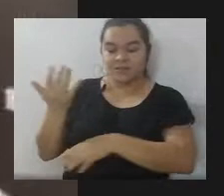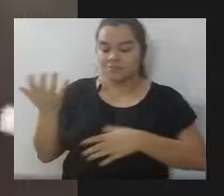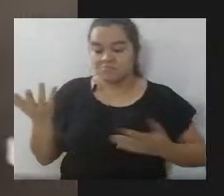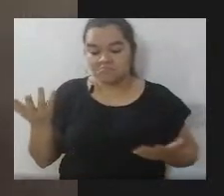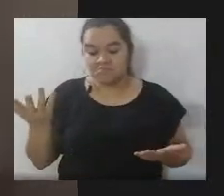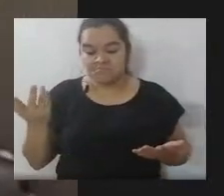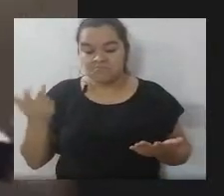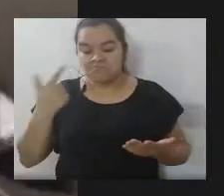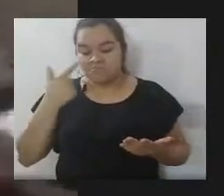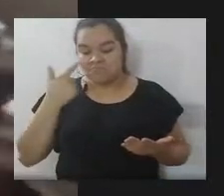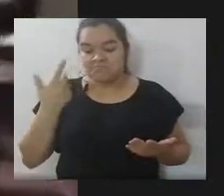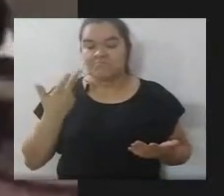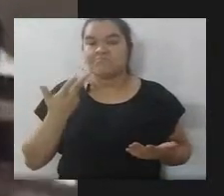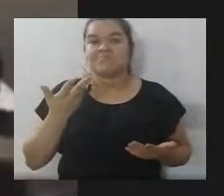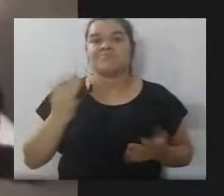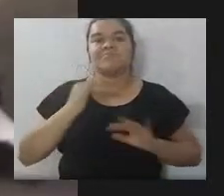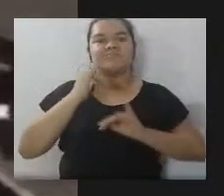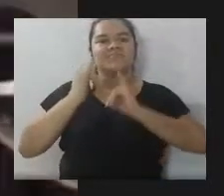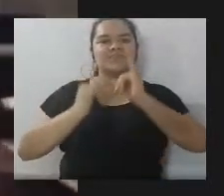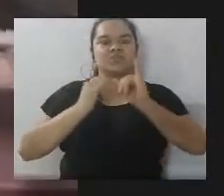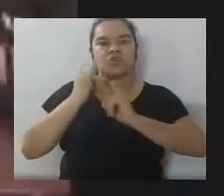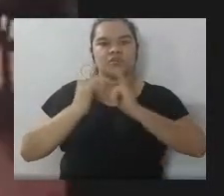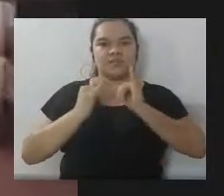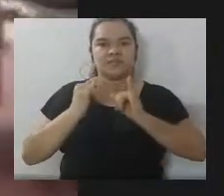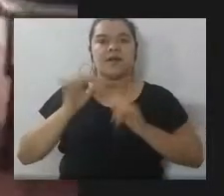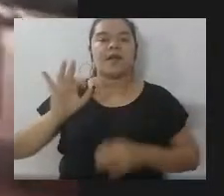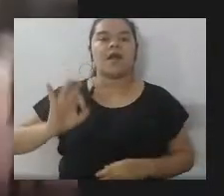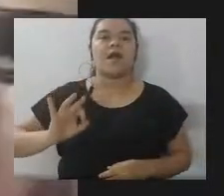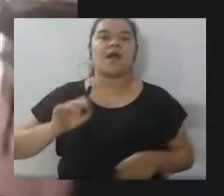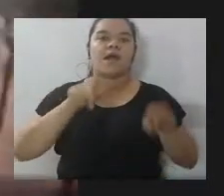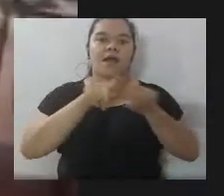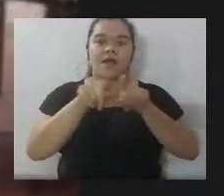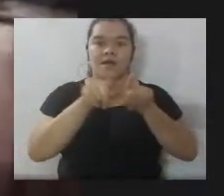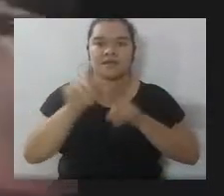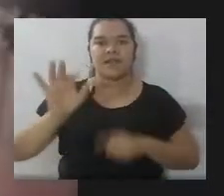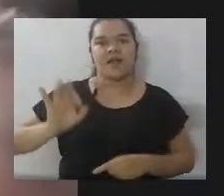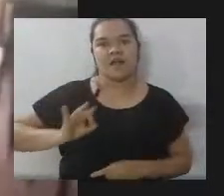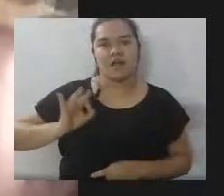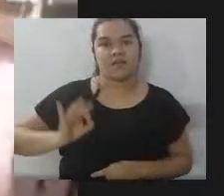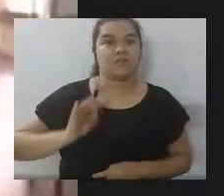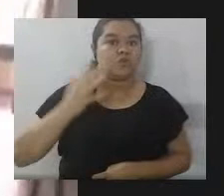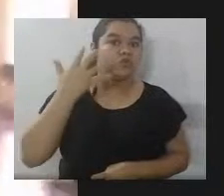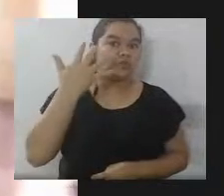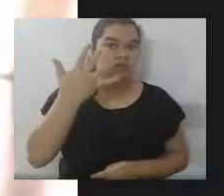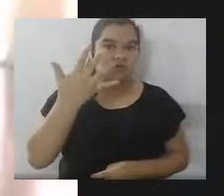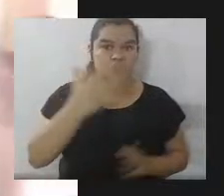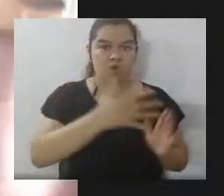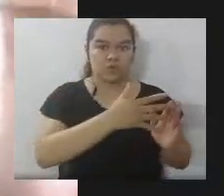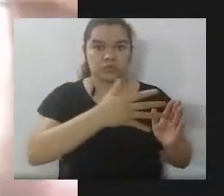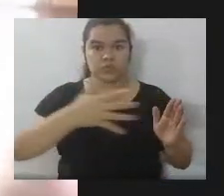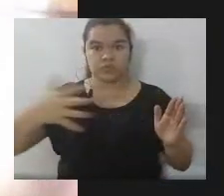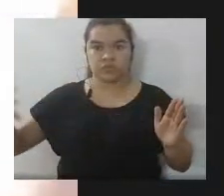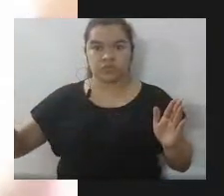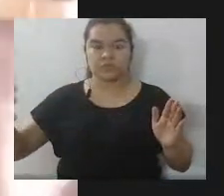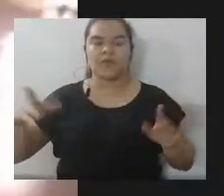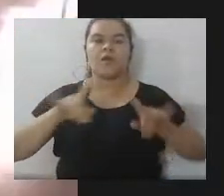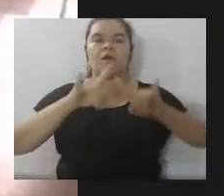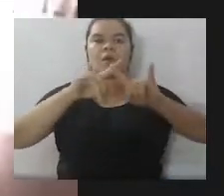Y comentar un poquito más de, son 5 años la carrera de ingeniería eléctrica. En la